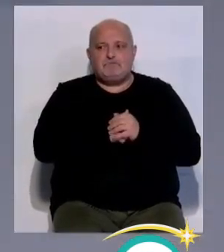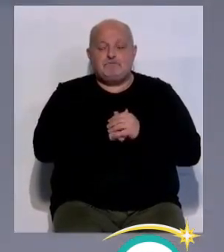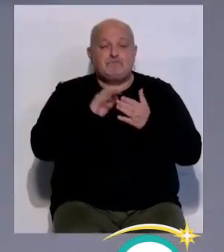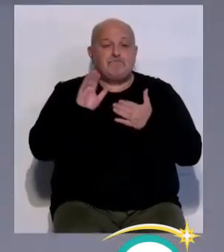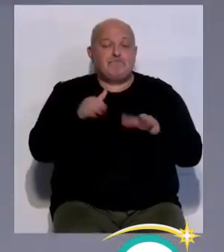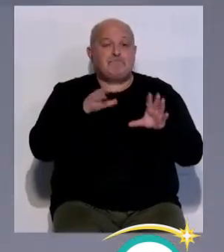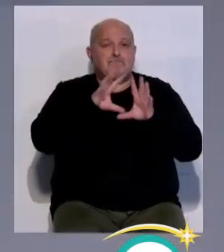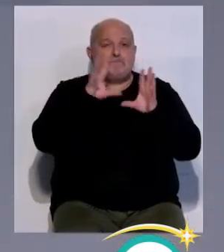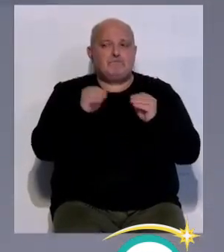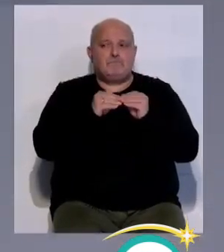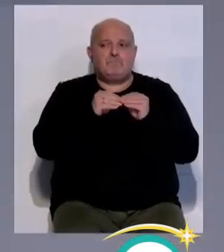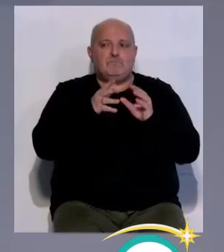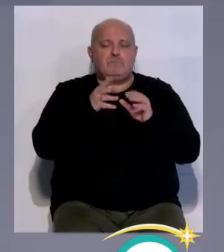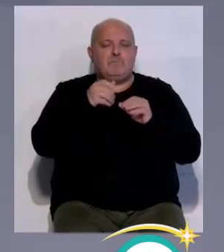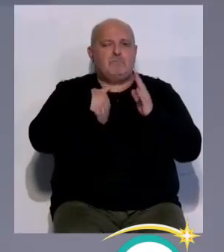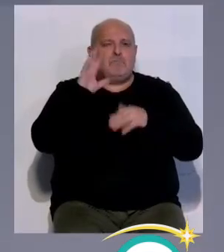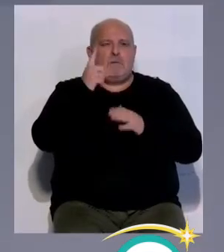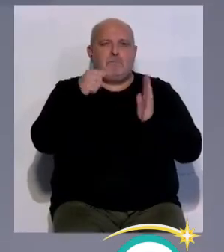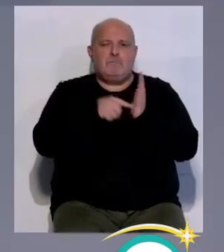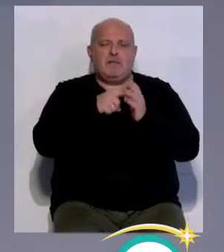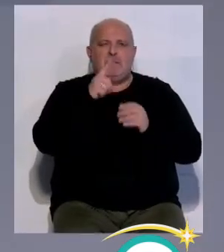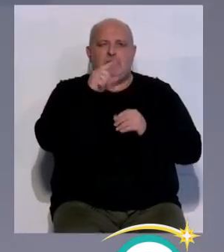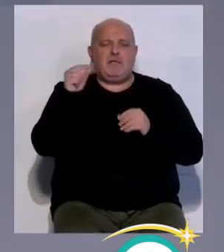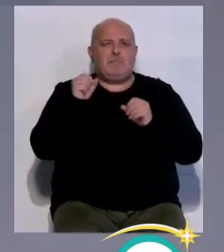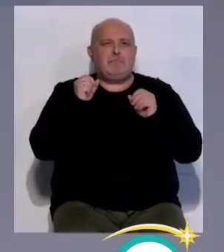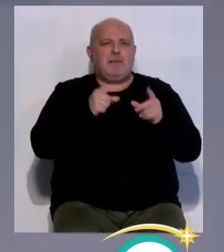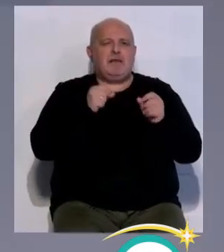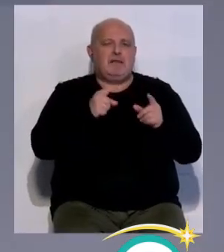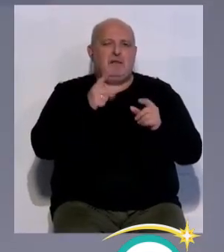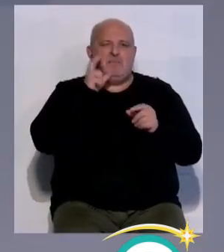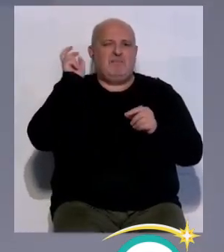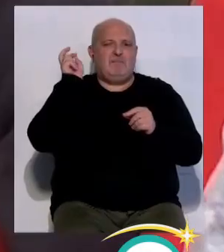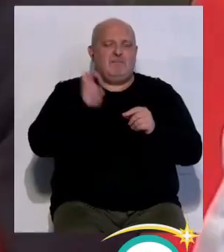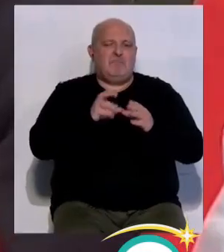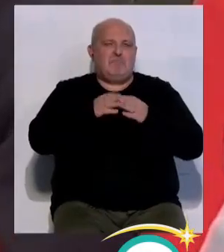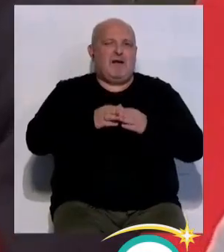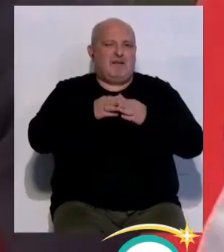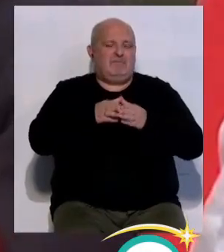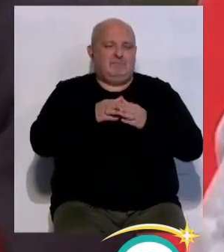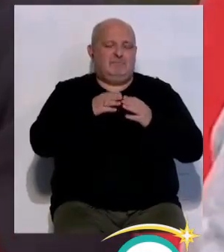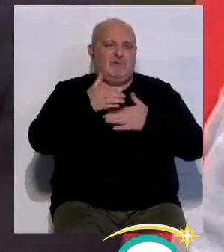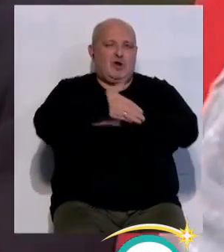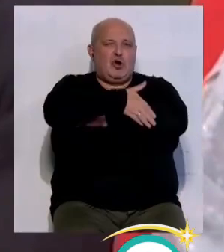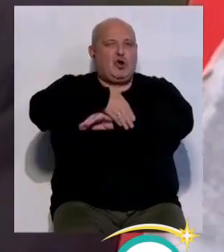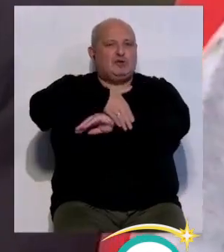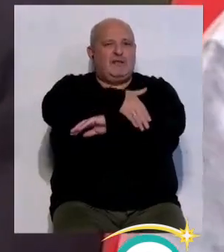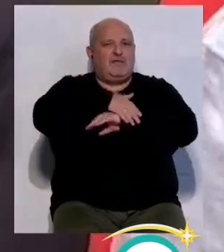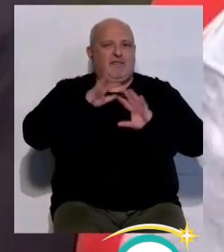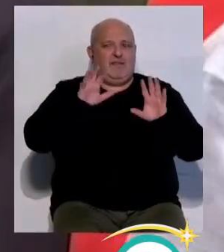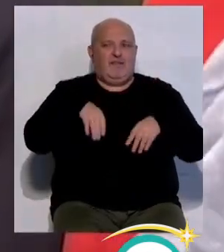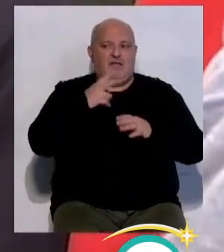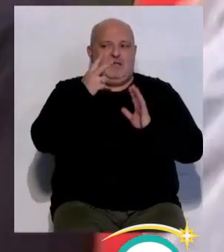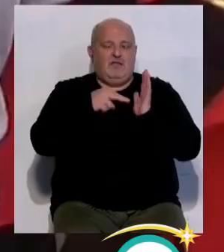Y hacemos balance, más de 1.100 migrantes llegaron por vía marítima a las costas de Cádiz